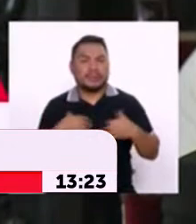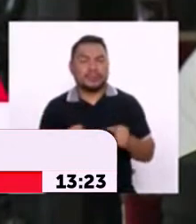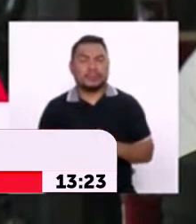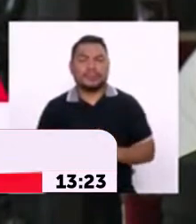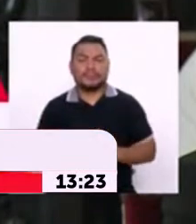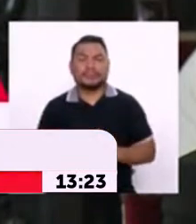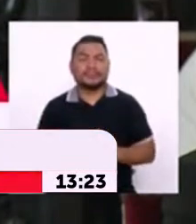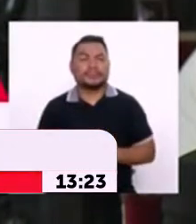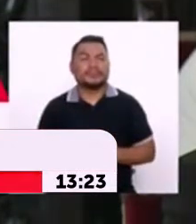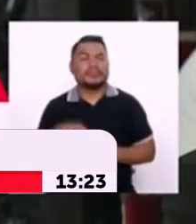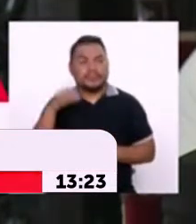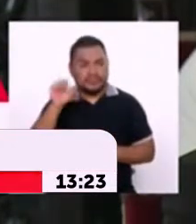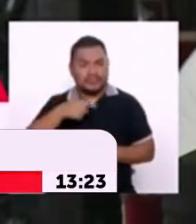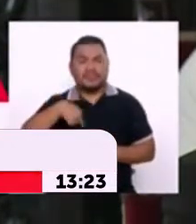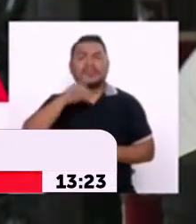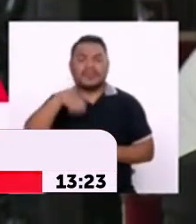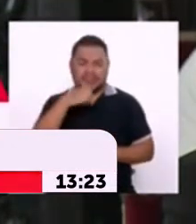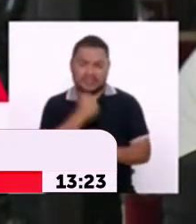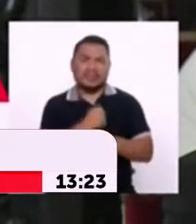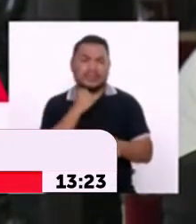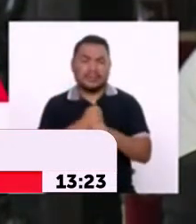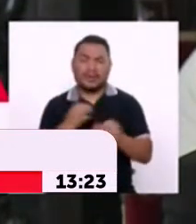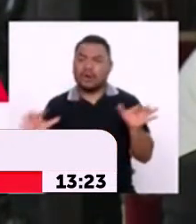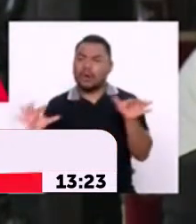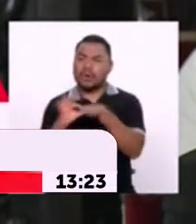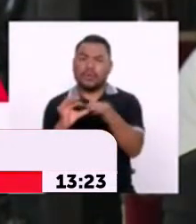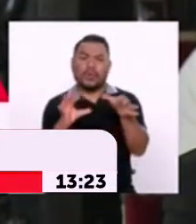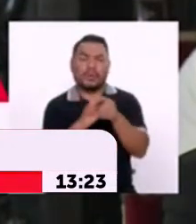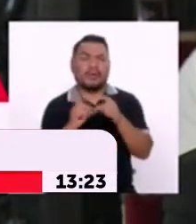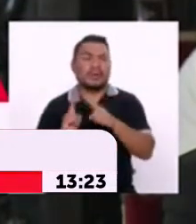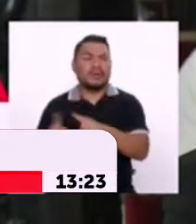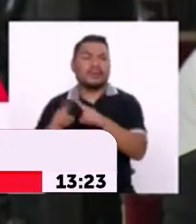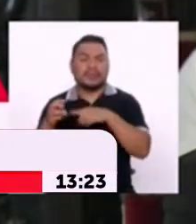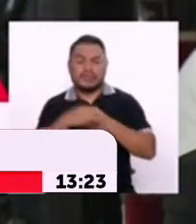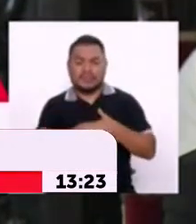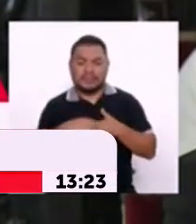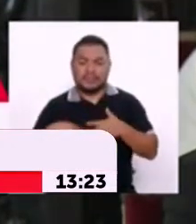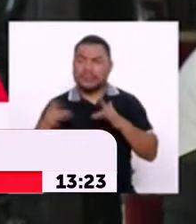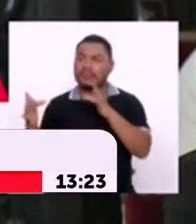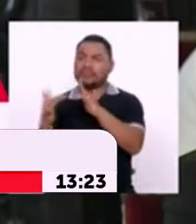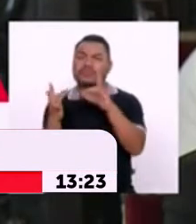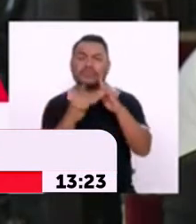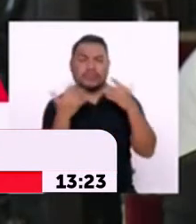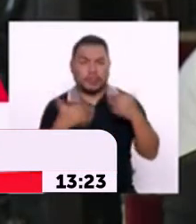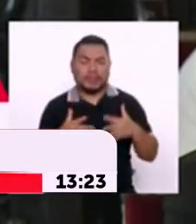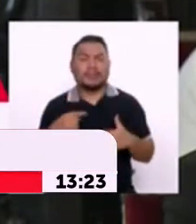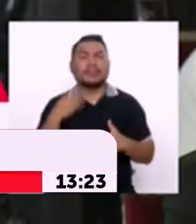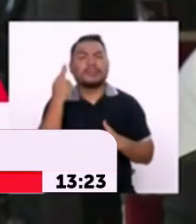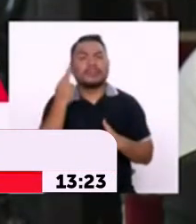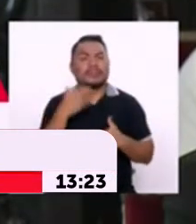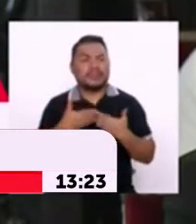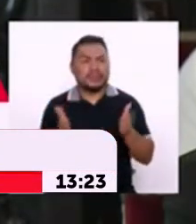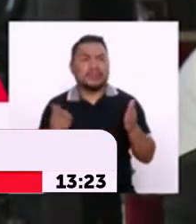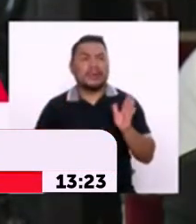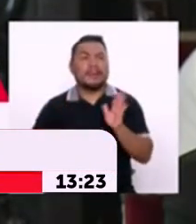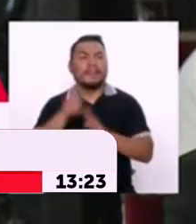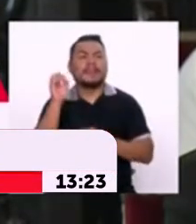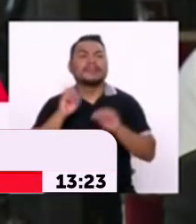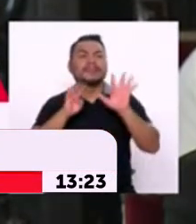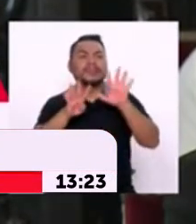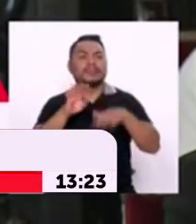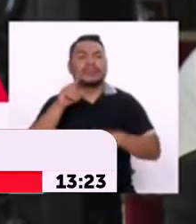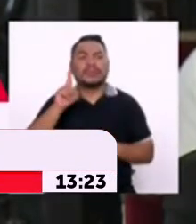Salud. Claro que trabajamos articuladamente en los diferentes ministerios, por eso hemos activado más